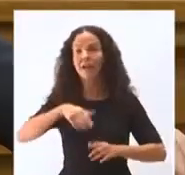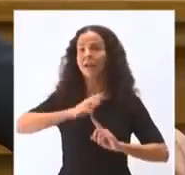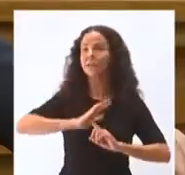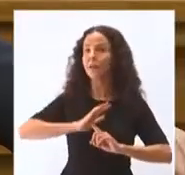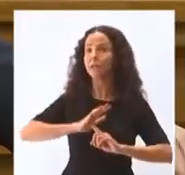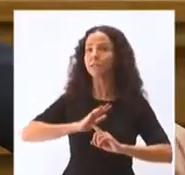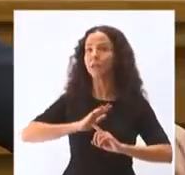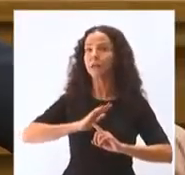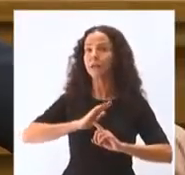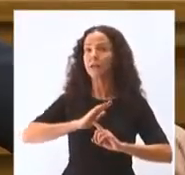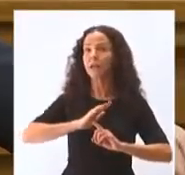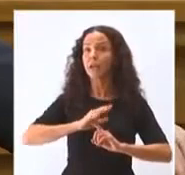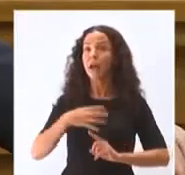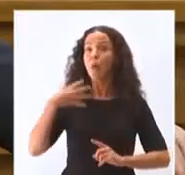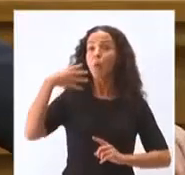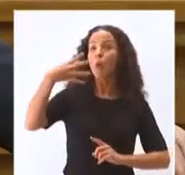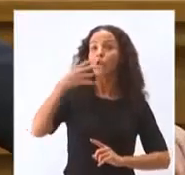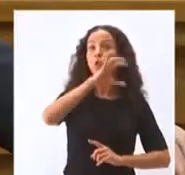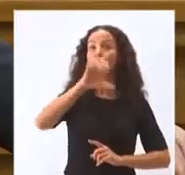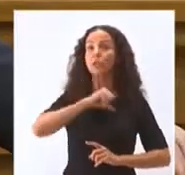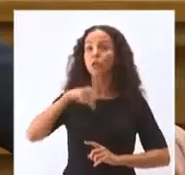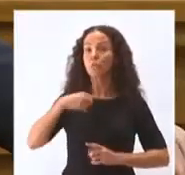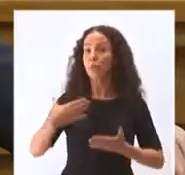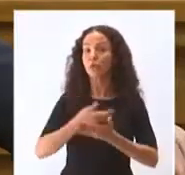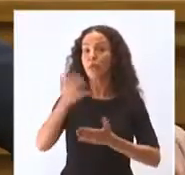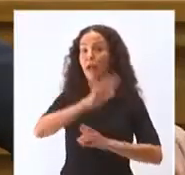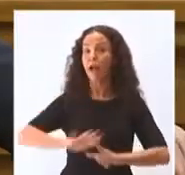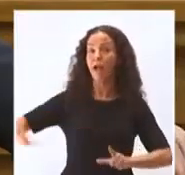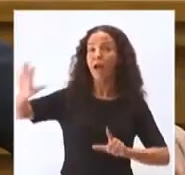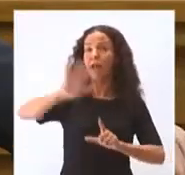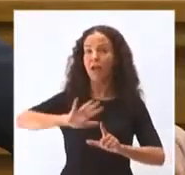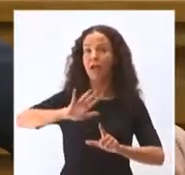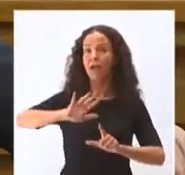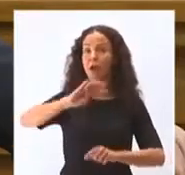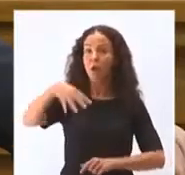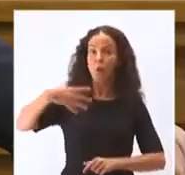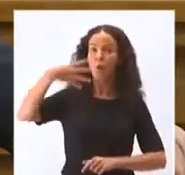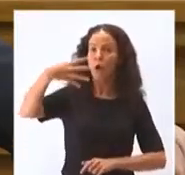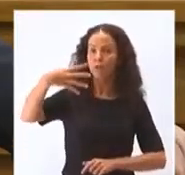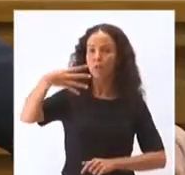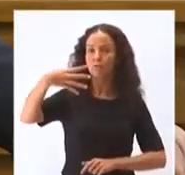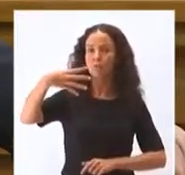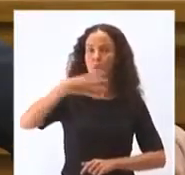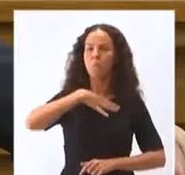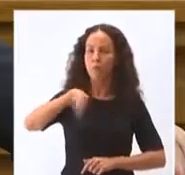está en el grupo de las cuatro comunidades autónomas de españa que están rozando la plena atención